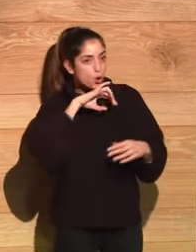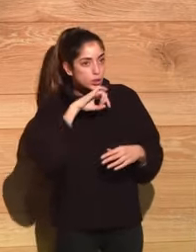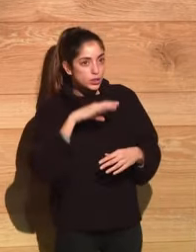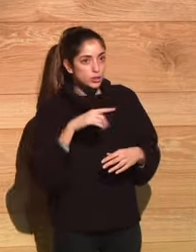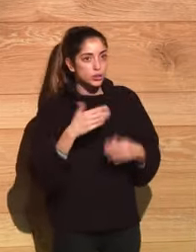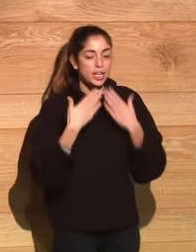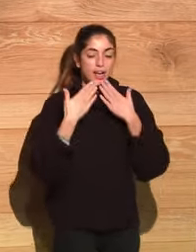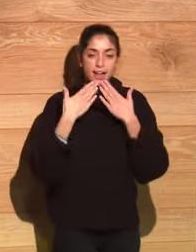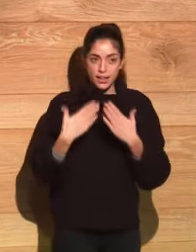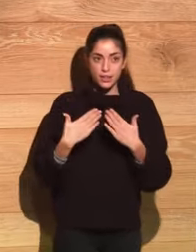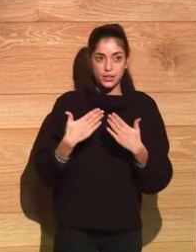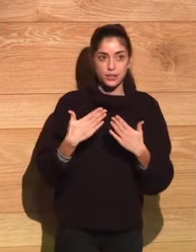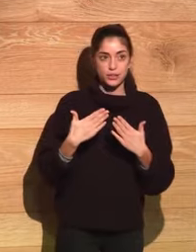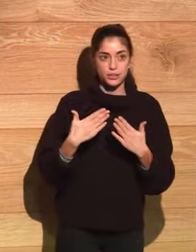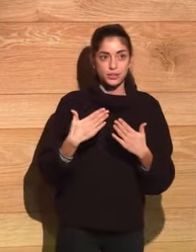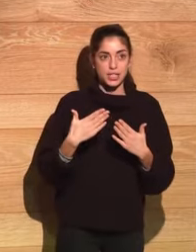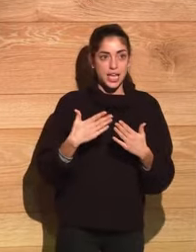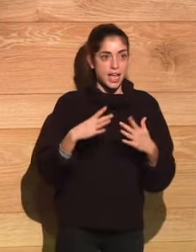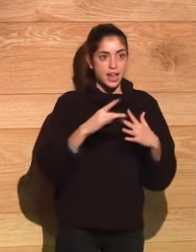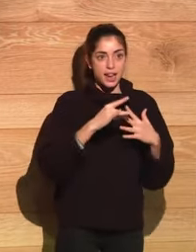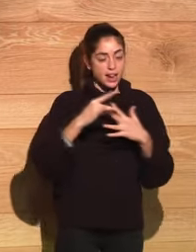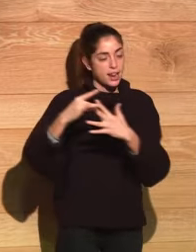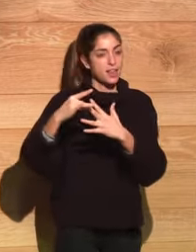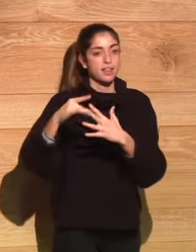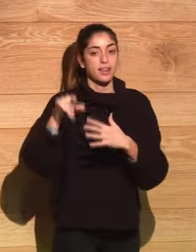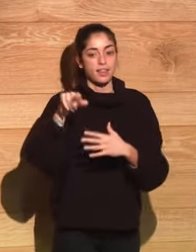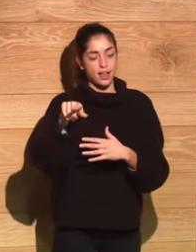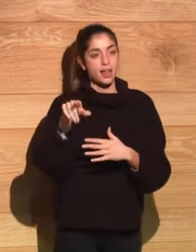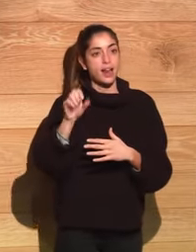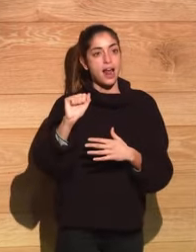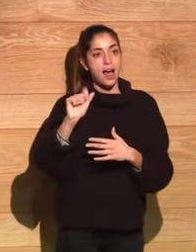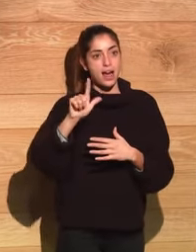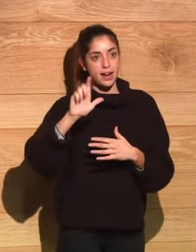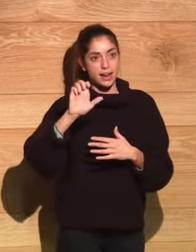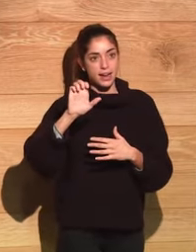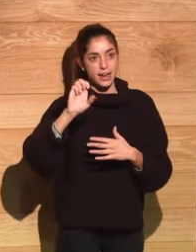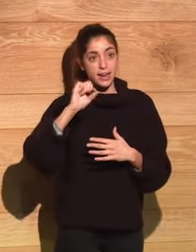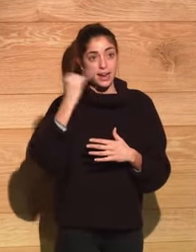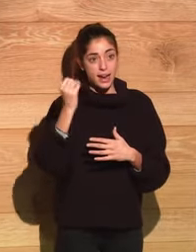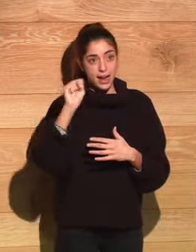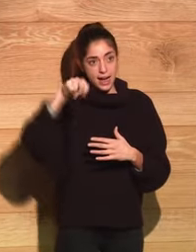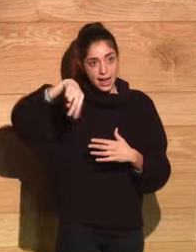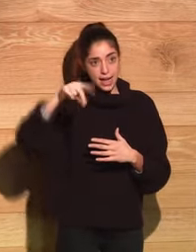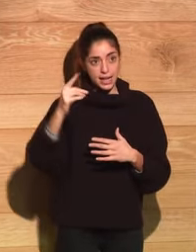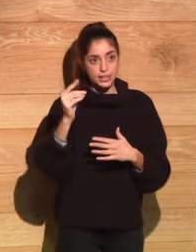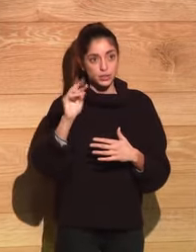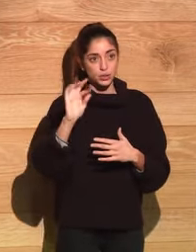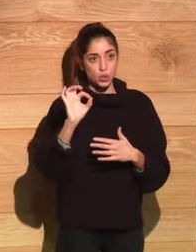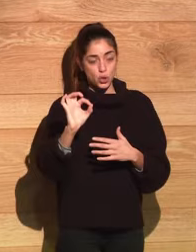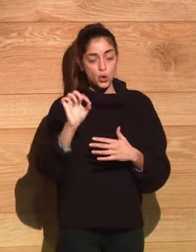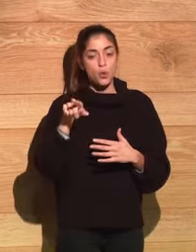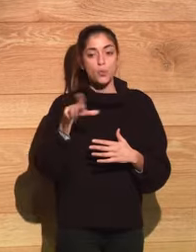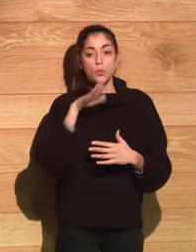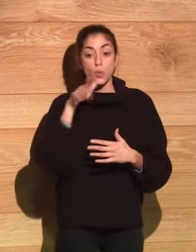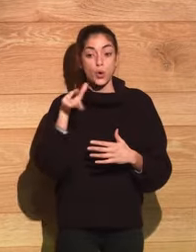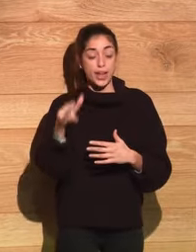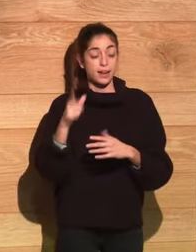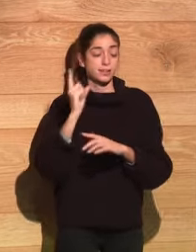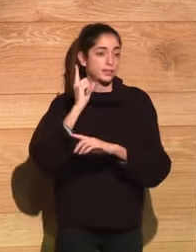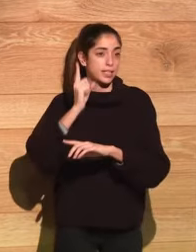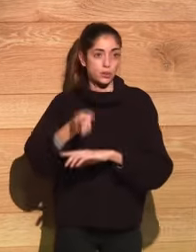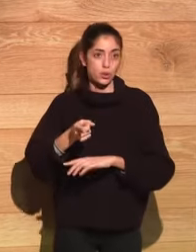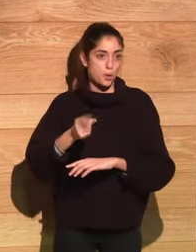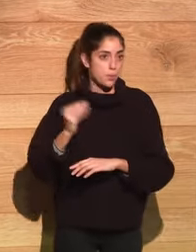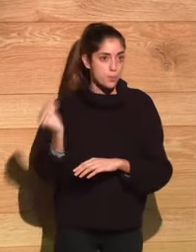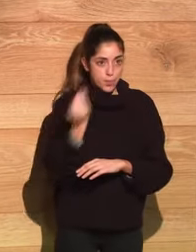agradecidos de este liderazgo de Alejandro, que yo creo que no podía ser mejor director de orquesta para un proyecto como este,